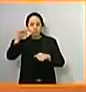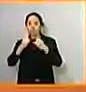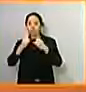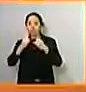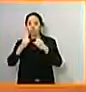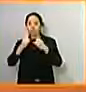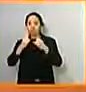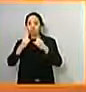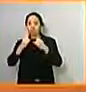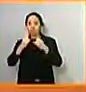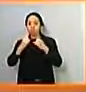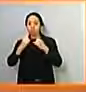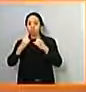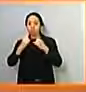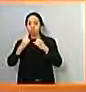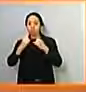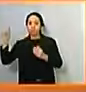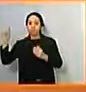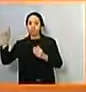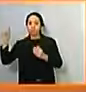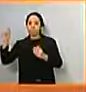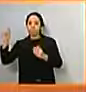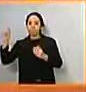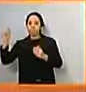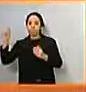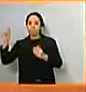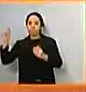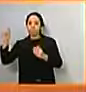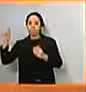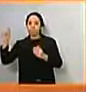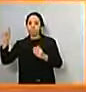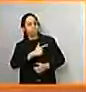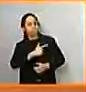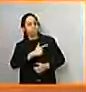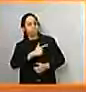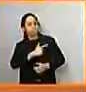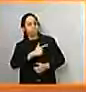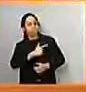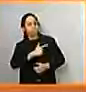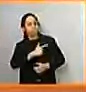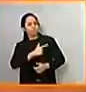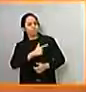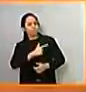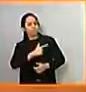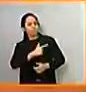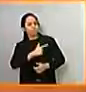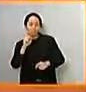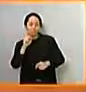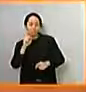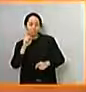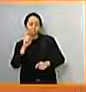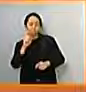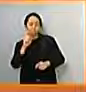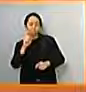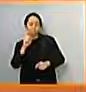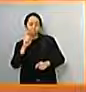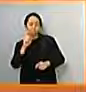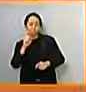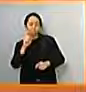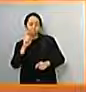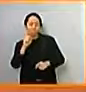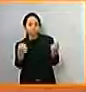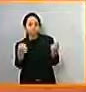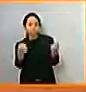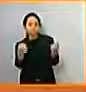nos satisface ayudar a las comunidades más vulnerables a través de acciones de responsabilidad social. Recuerda multiplicar tu compra con